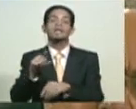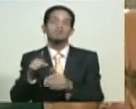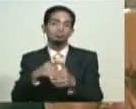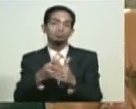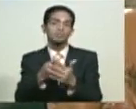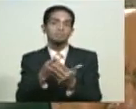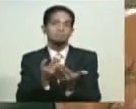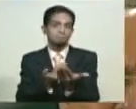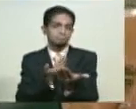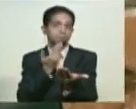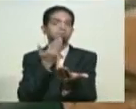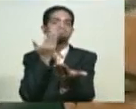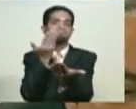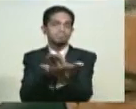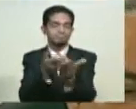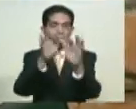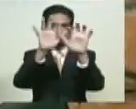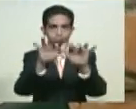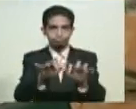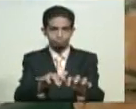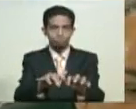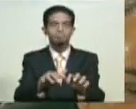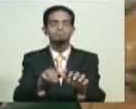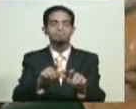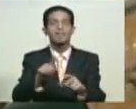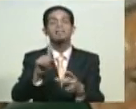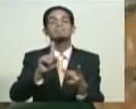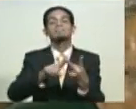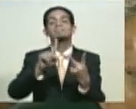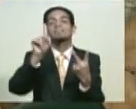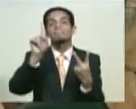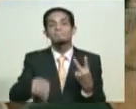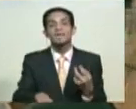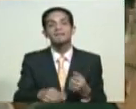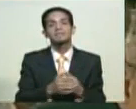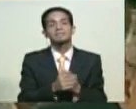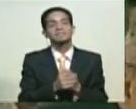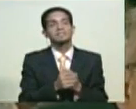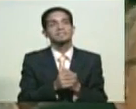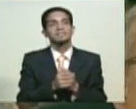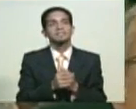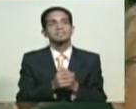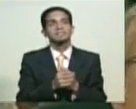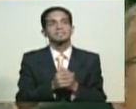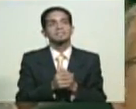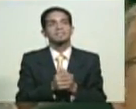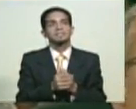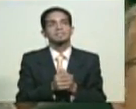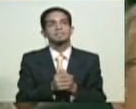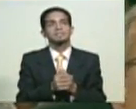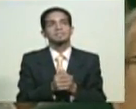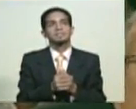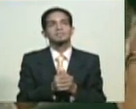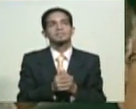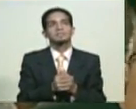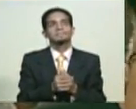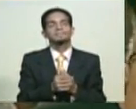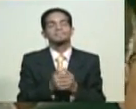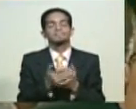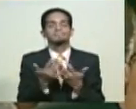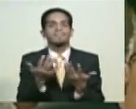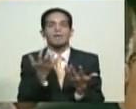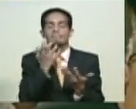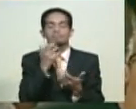través de esa comunicación. Quiero resaltar, señor presidente, de que hemos tenido no sé